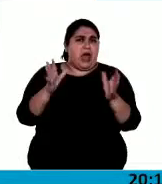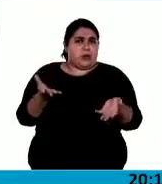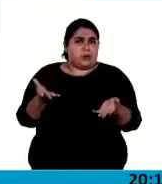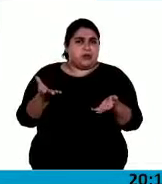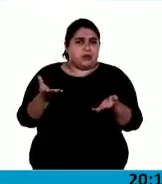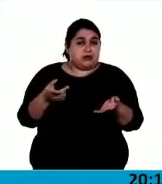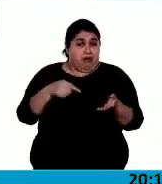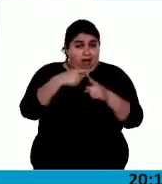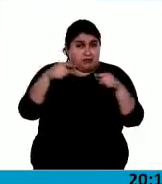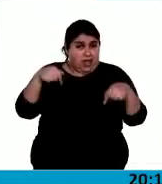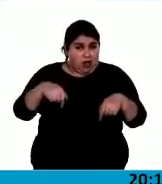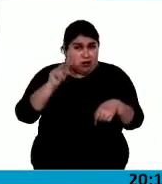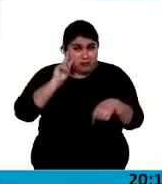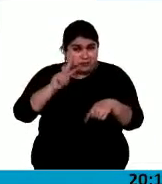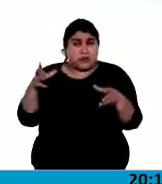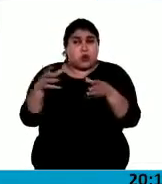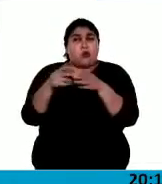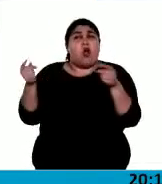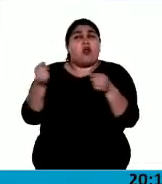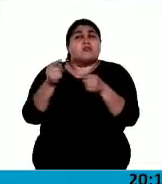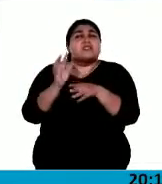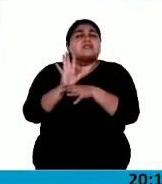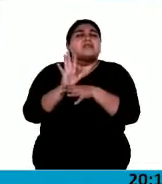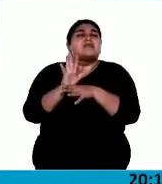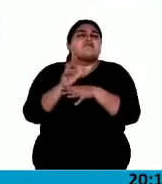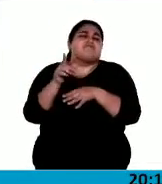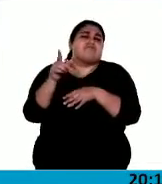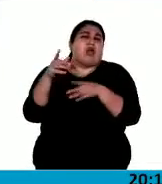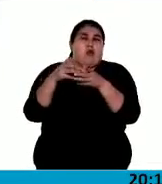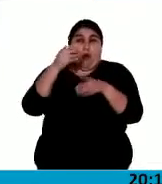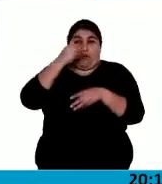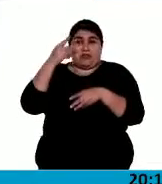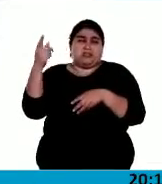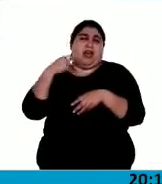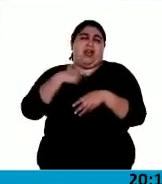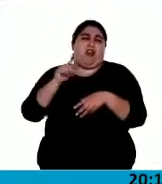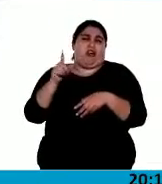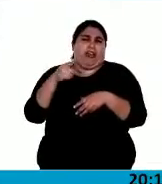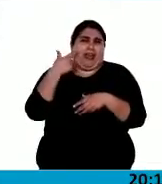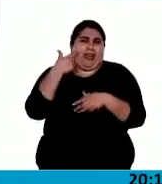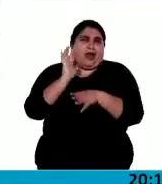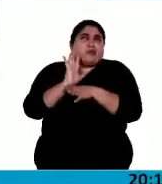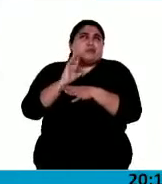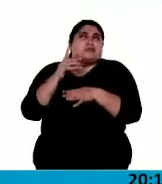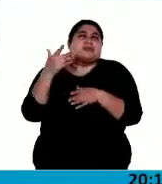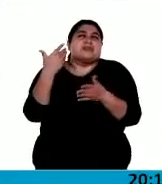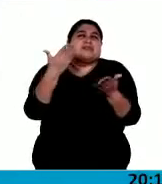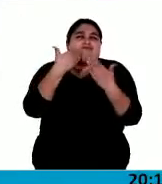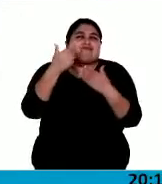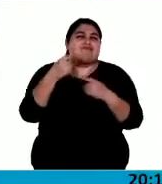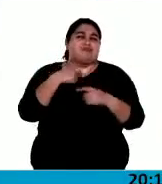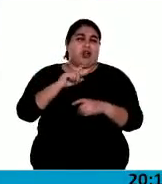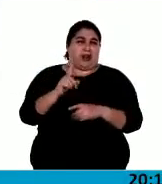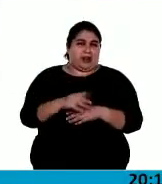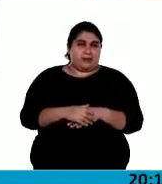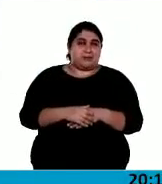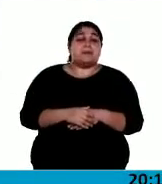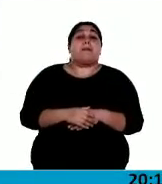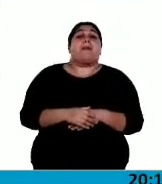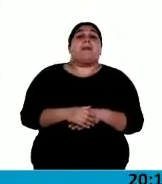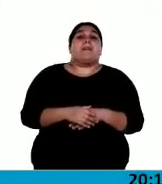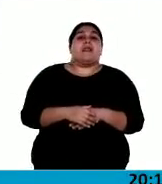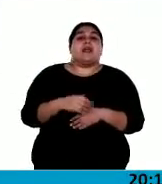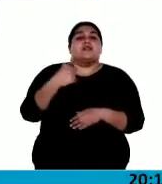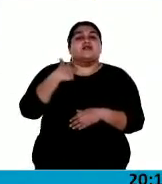vemos que el oficialismo ha rechazado el pedido de interpelación. Mire, presidente, para terminar, quiero decirle que